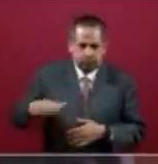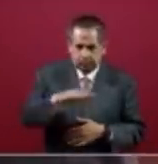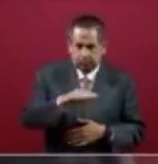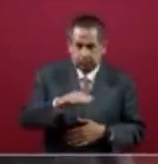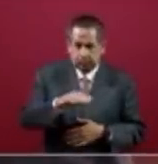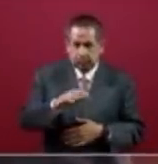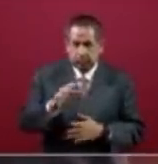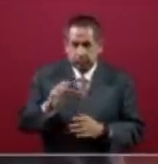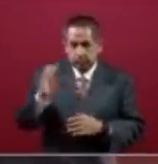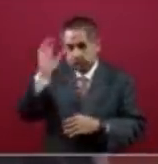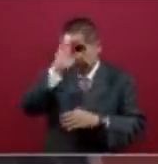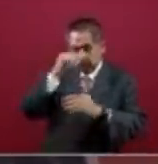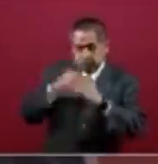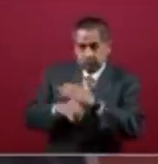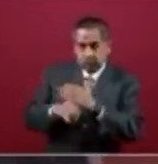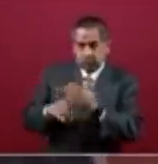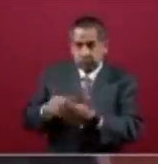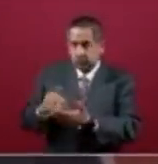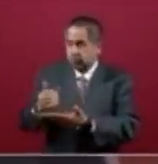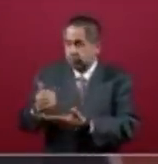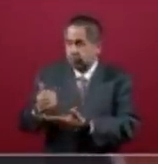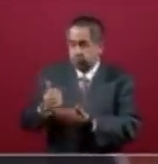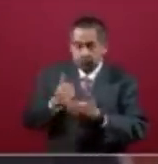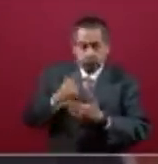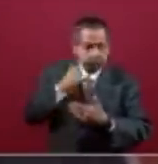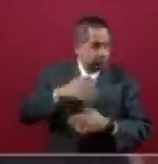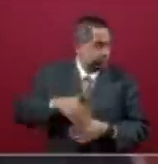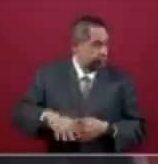La ciencia al servicio de la humanidad.